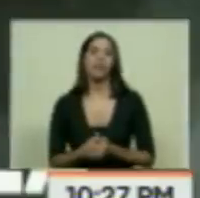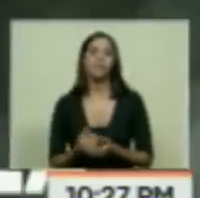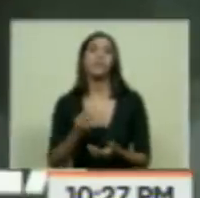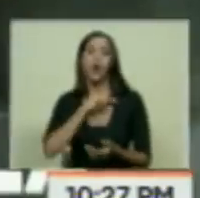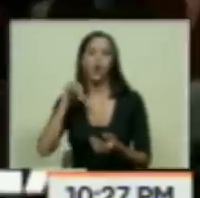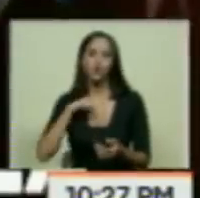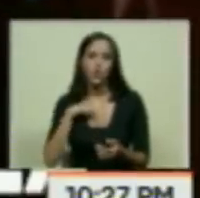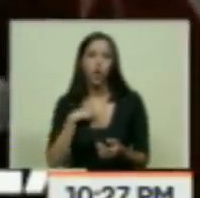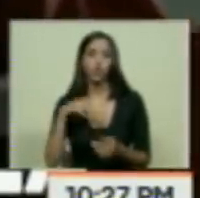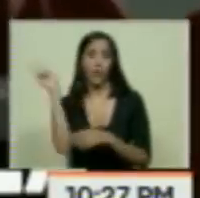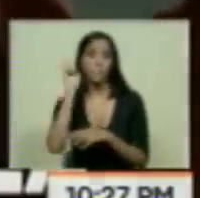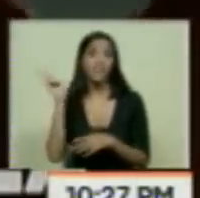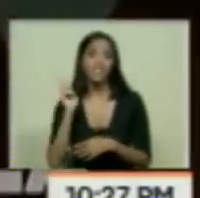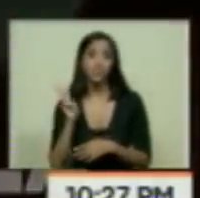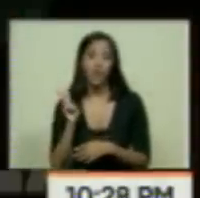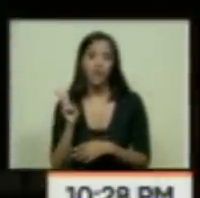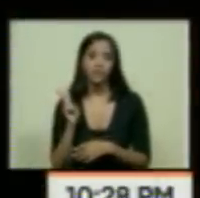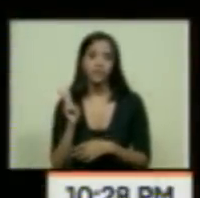nosotros en Venezuela,